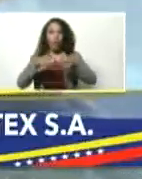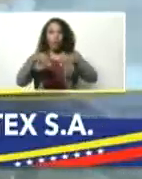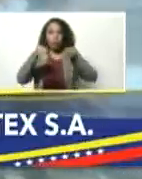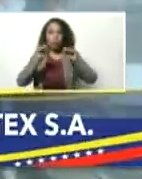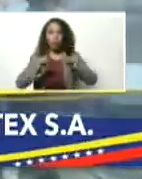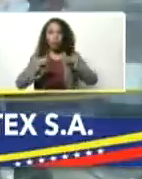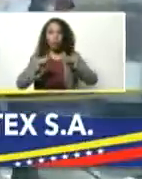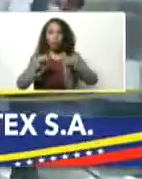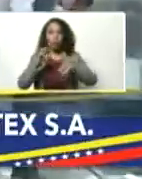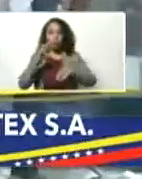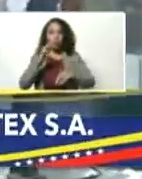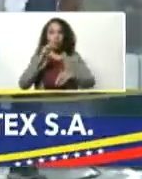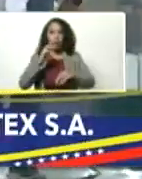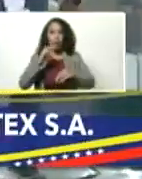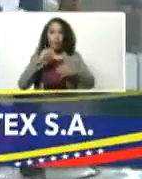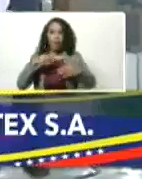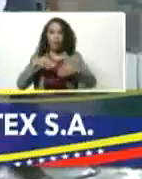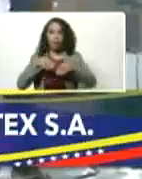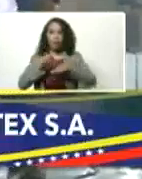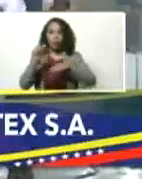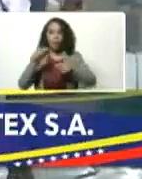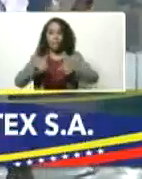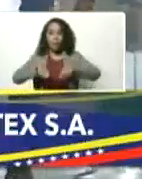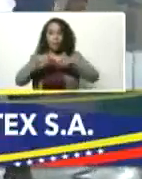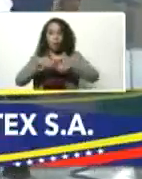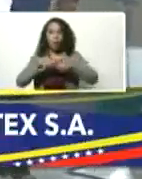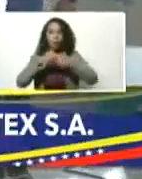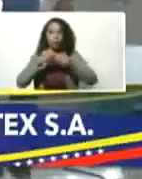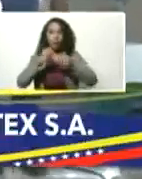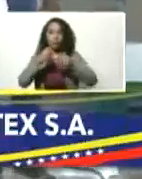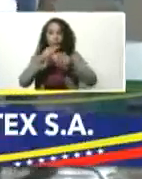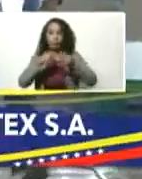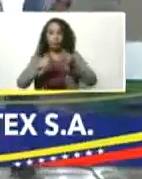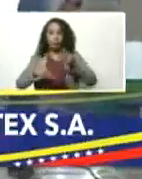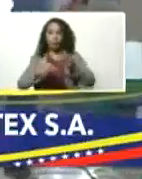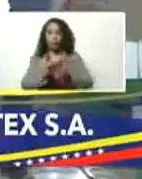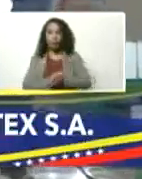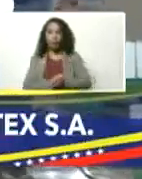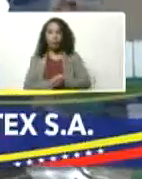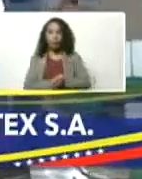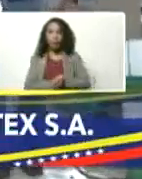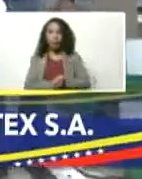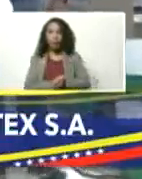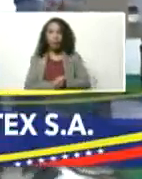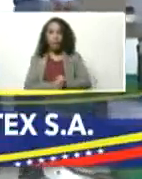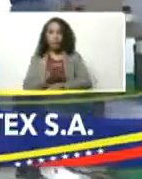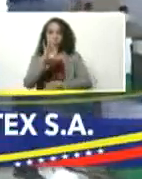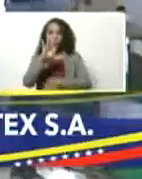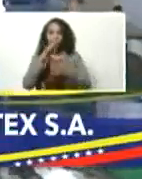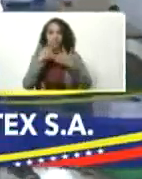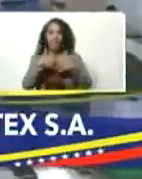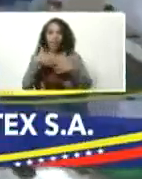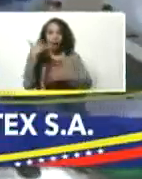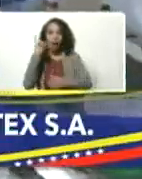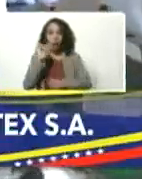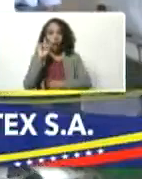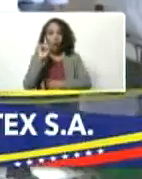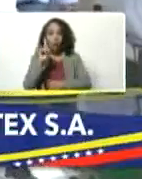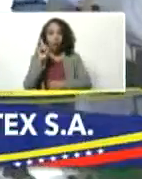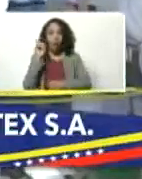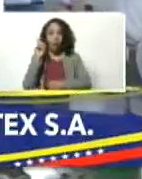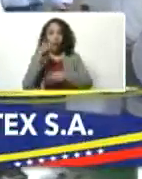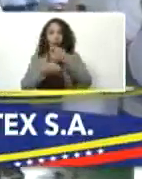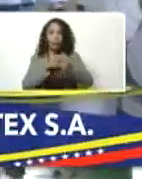ripstop, blue jeans, drills, sábanas, toallas. Tenemos tres fábricas. Una de ellas también